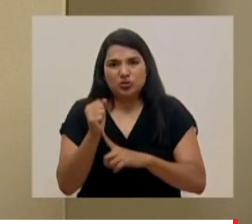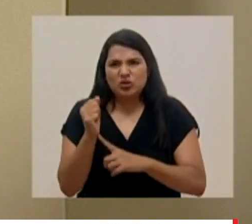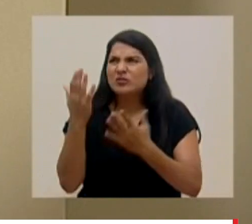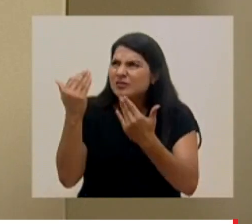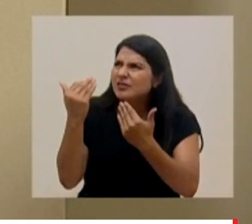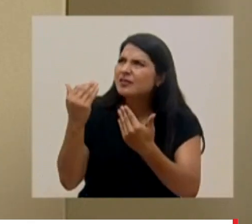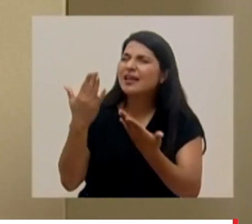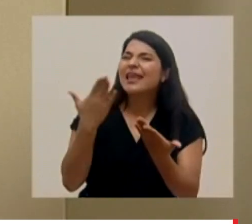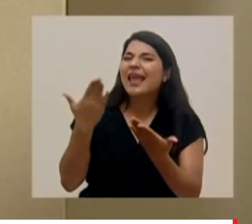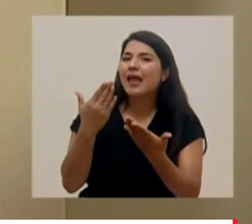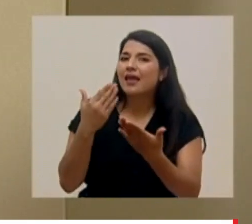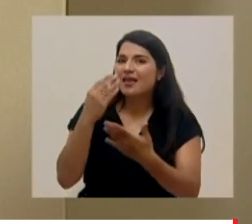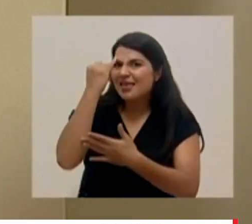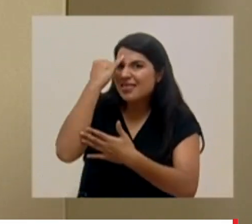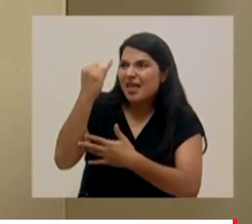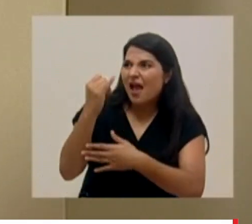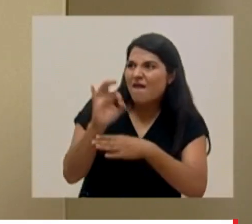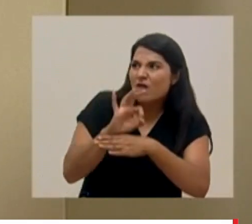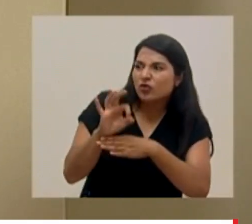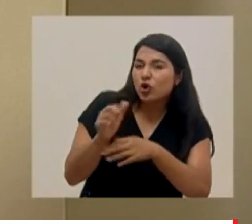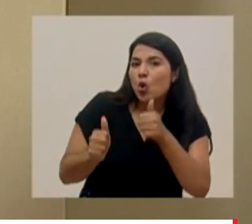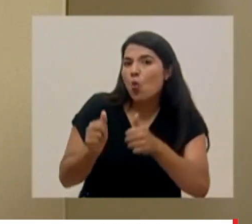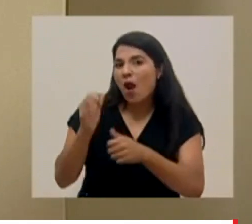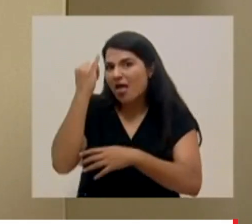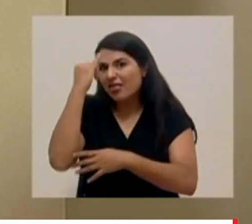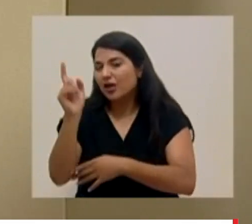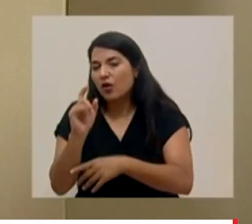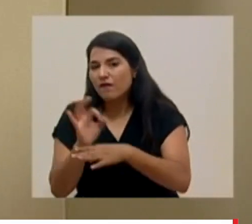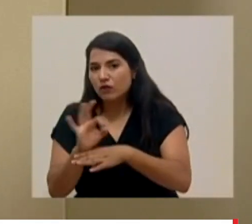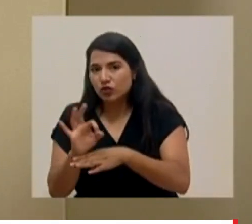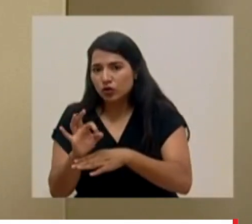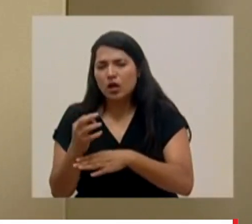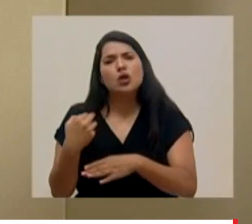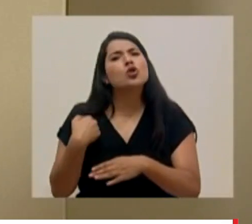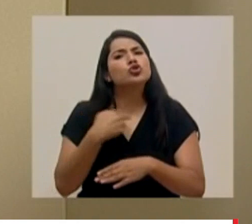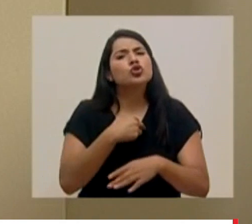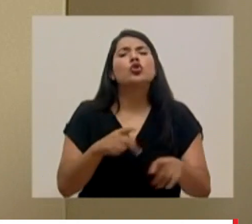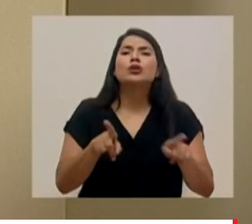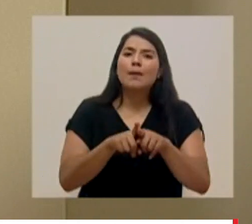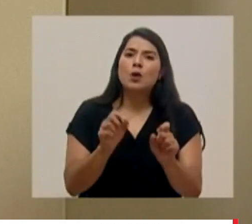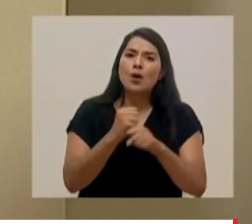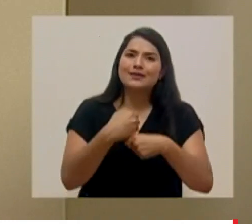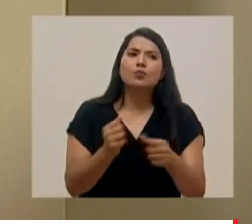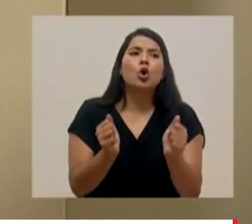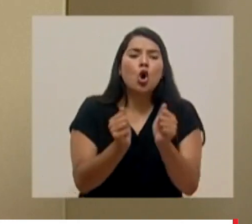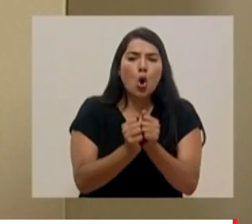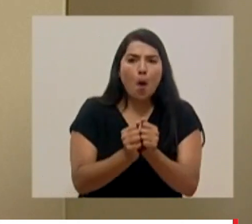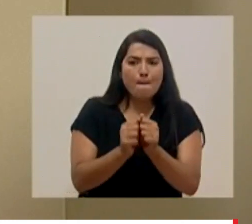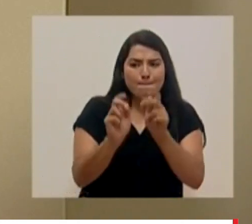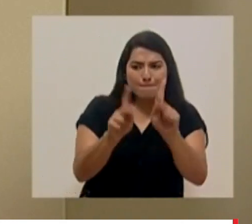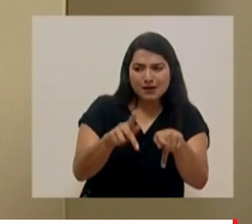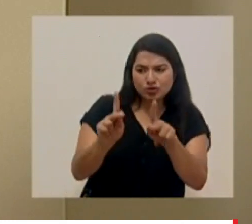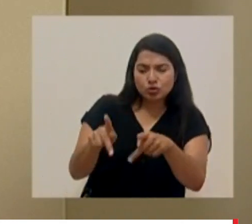no está funcionando. Lo hacemos también con personas y con grupos que aportan